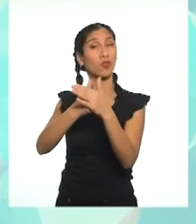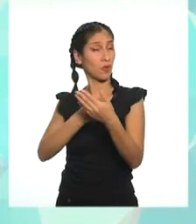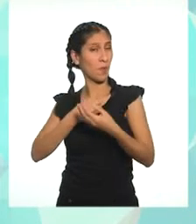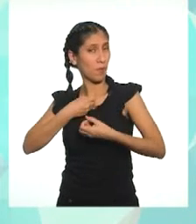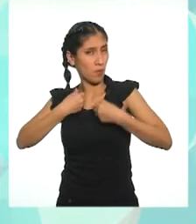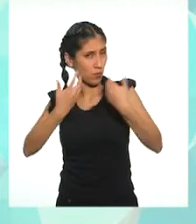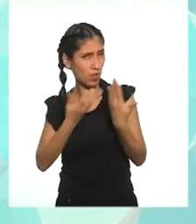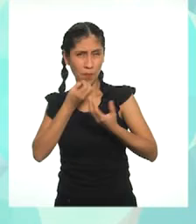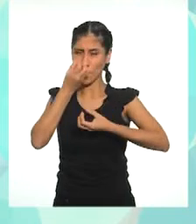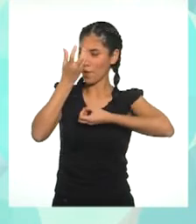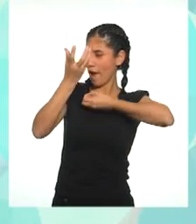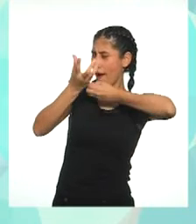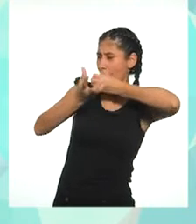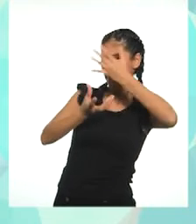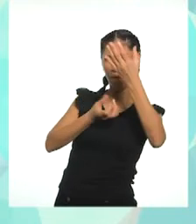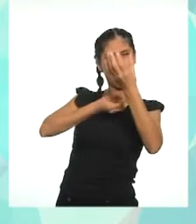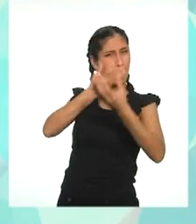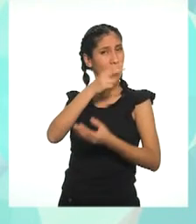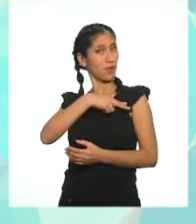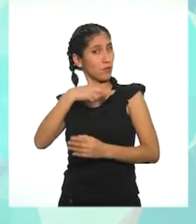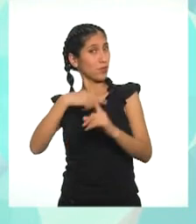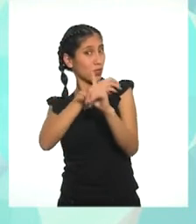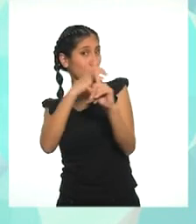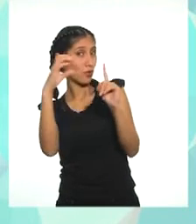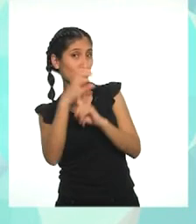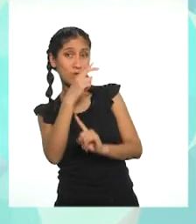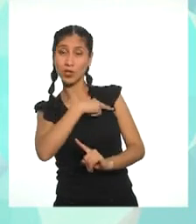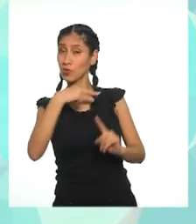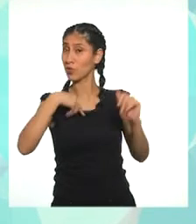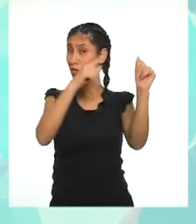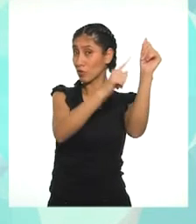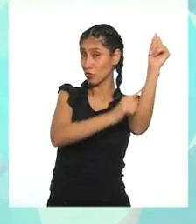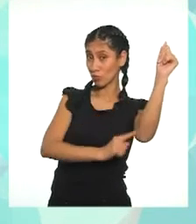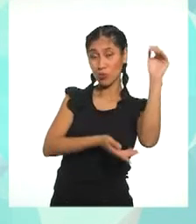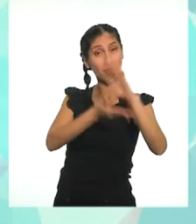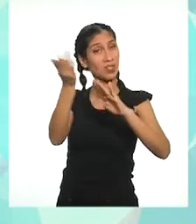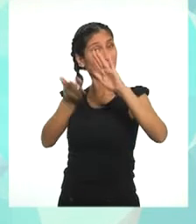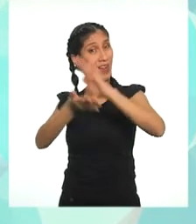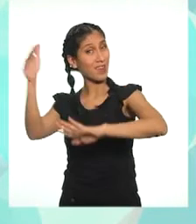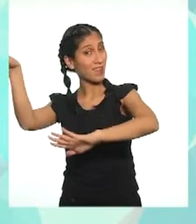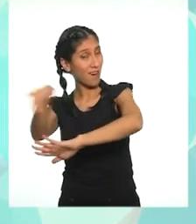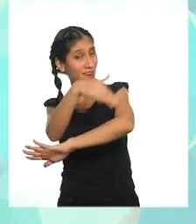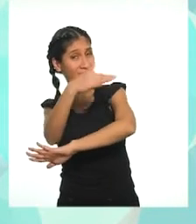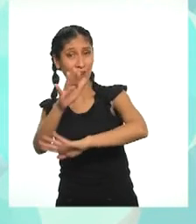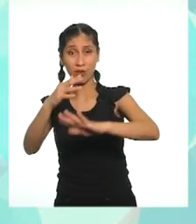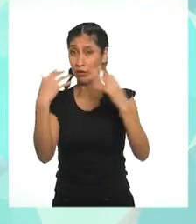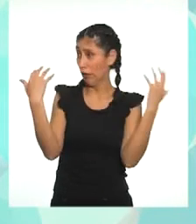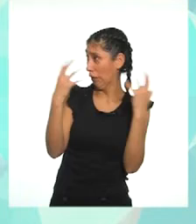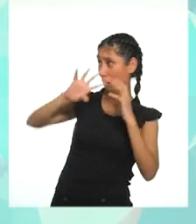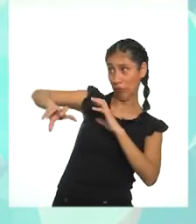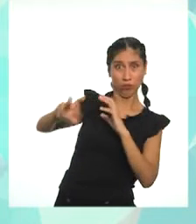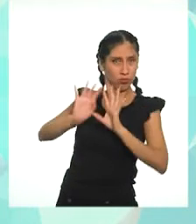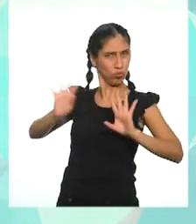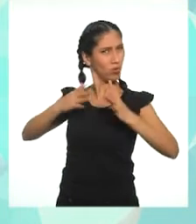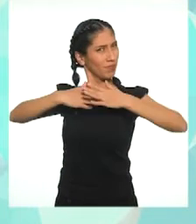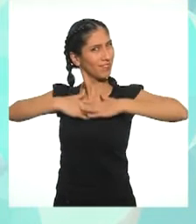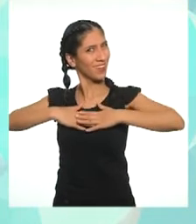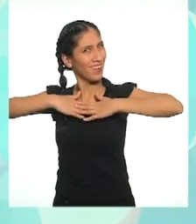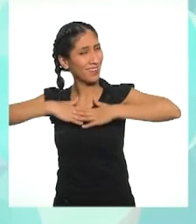sentimos, nuestras culturas, nuestras costumbres, poder salir a la calle sin temor a sufrir un ataque, a